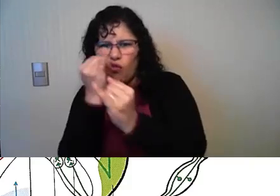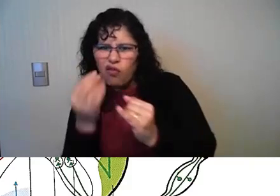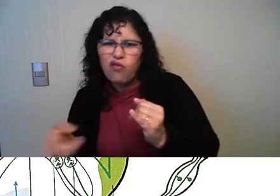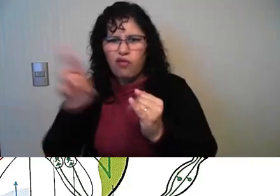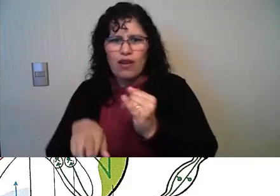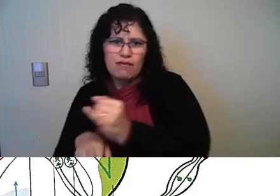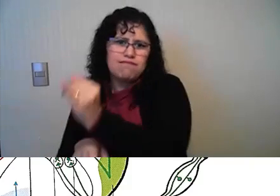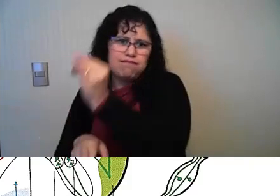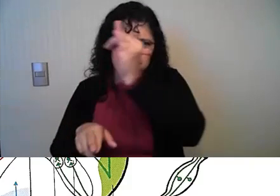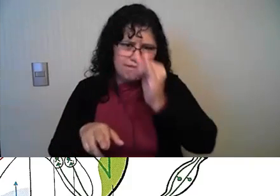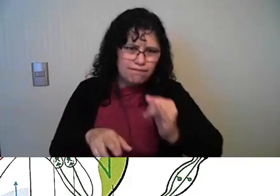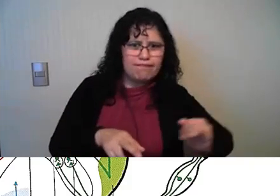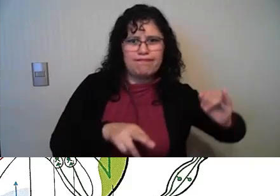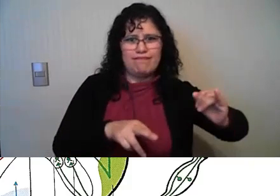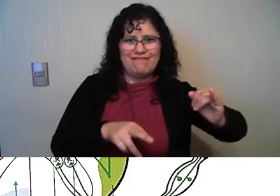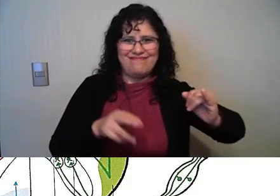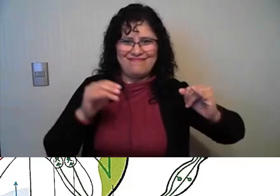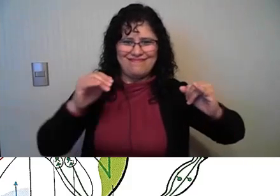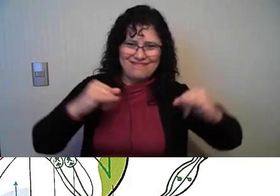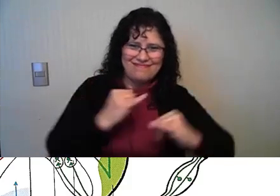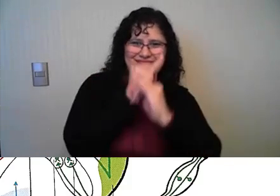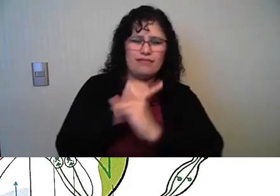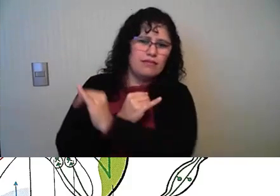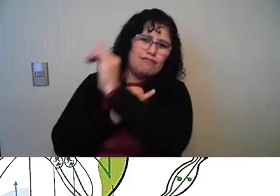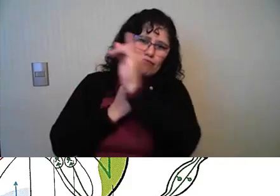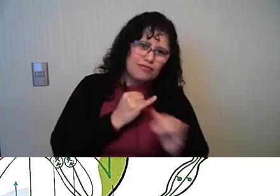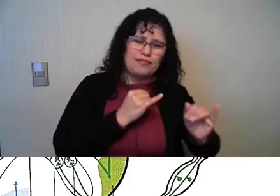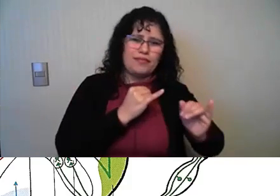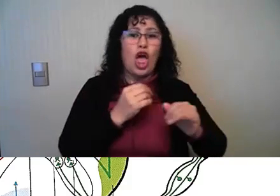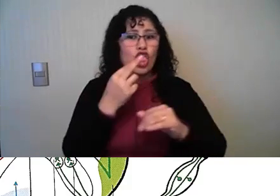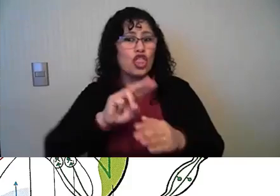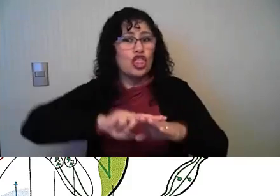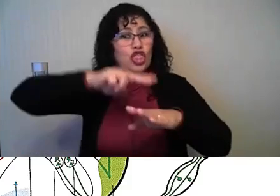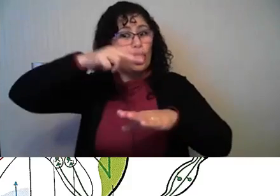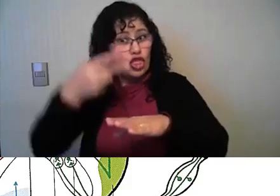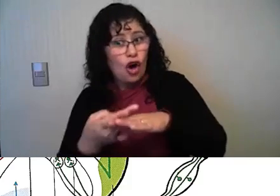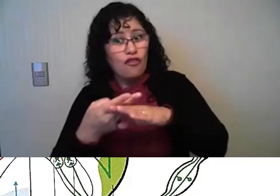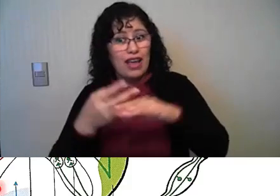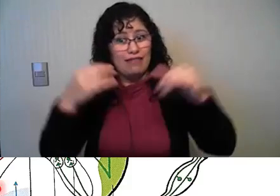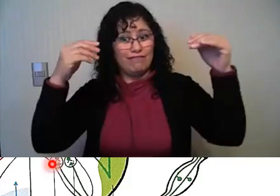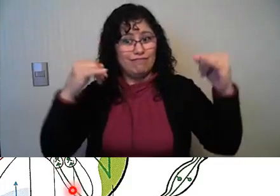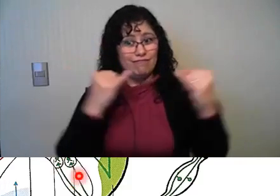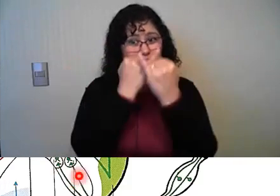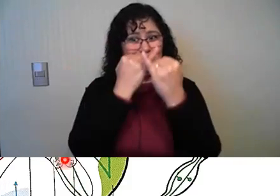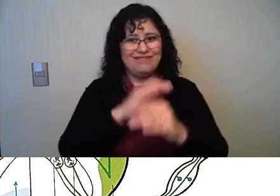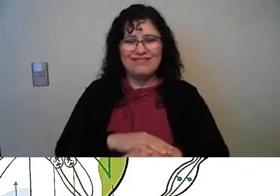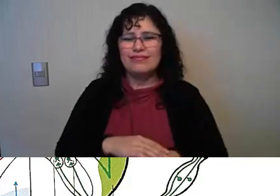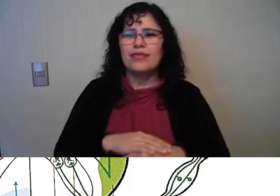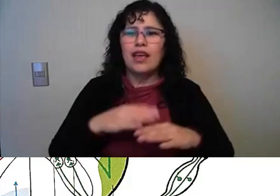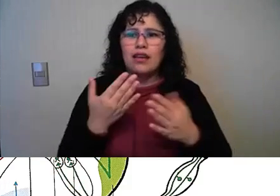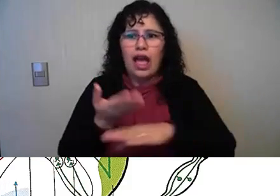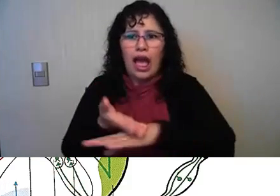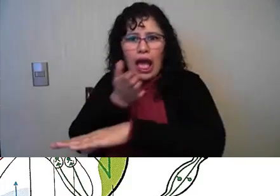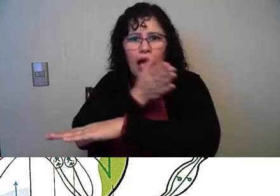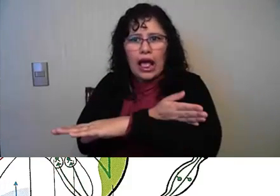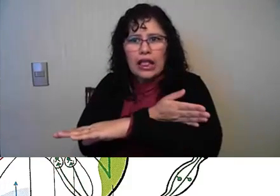media. Es decir, es doblemente cruzado. El anterior se cruza